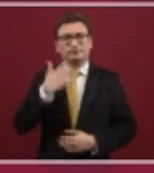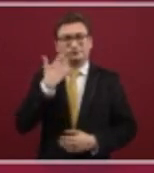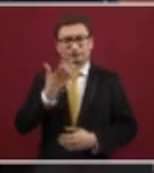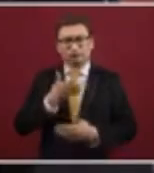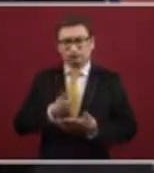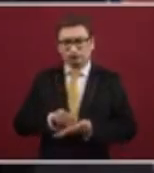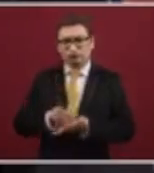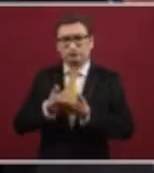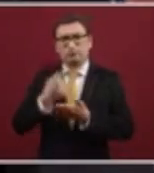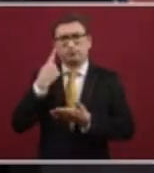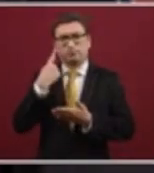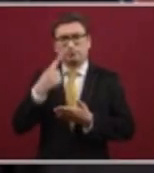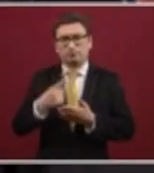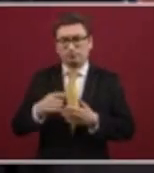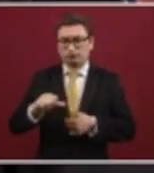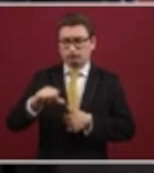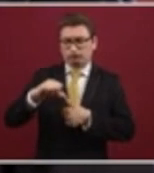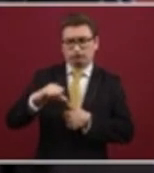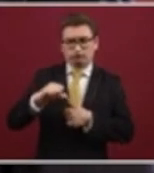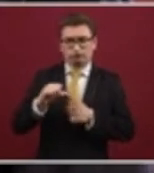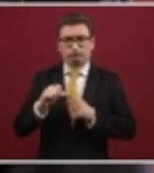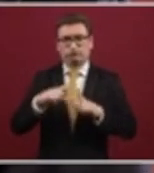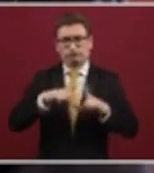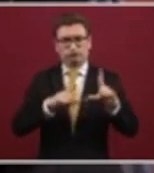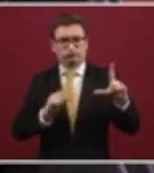migratorio. Es